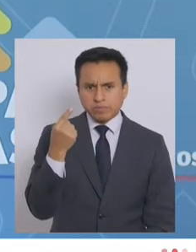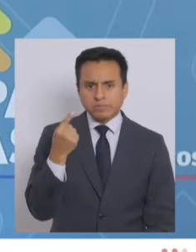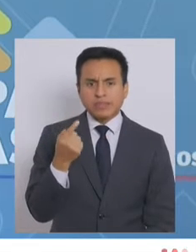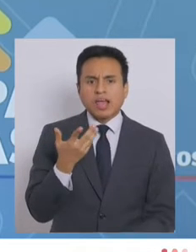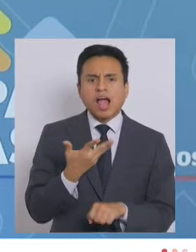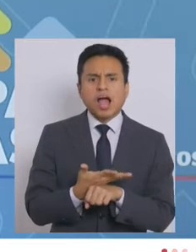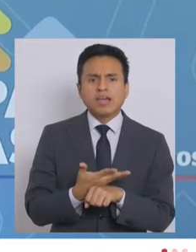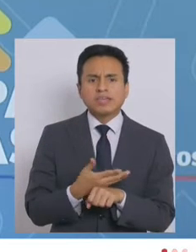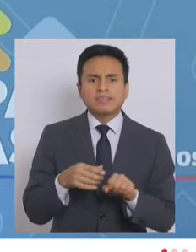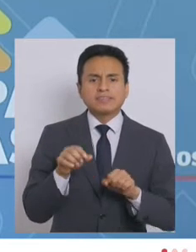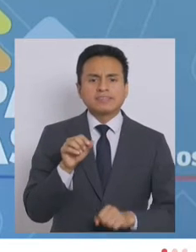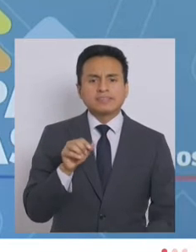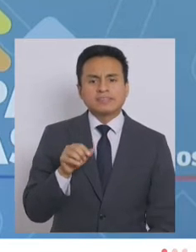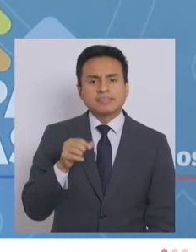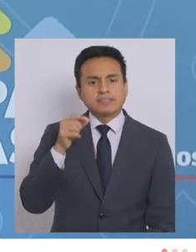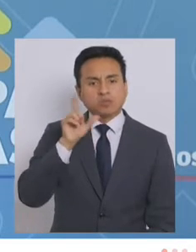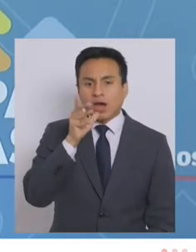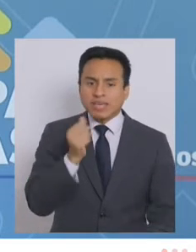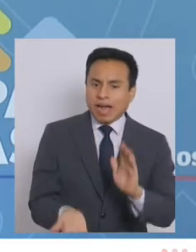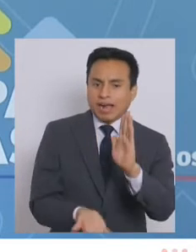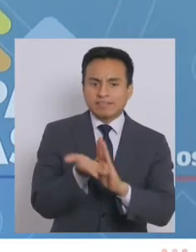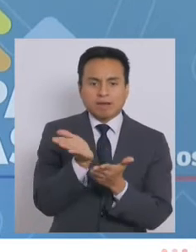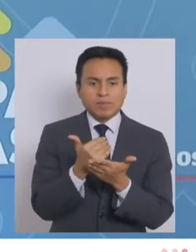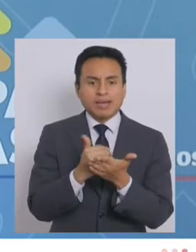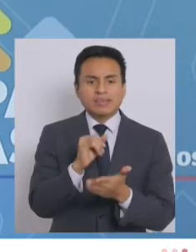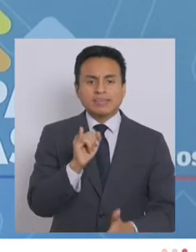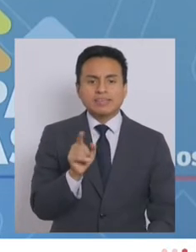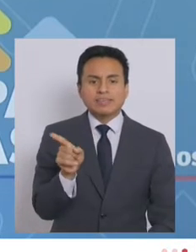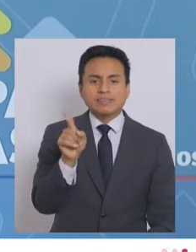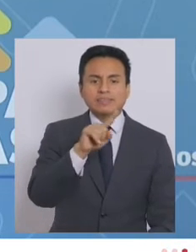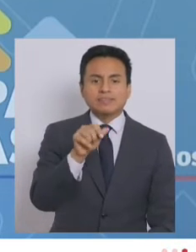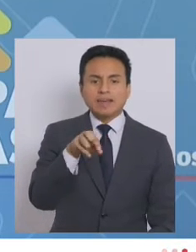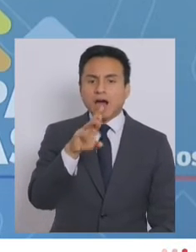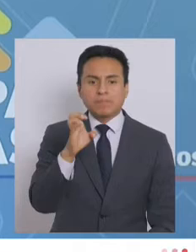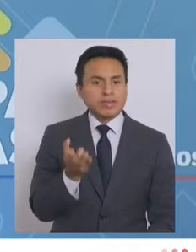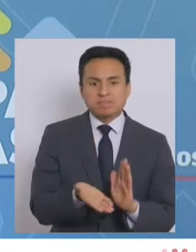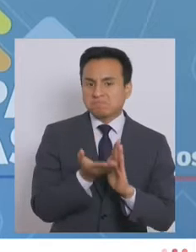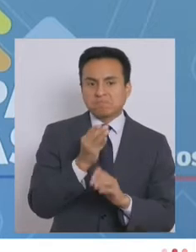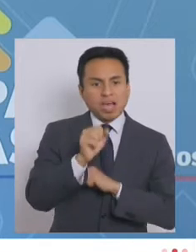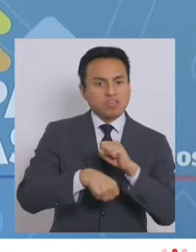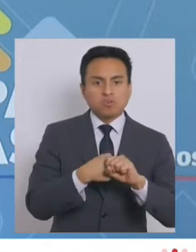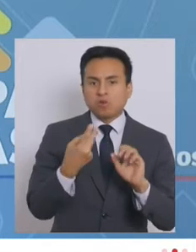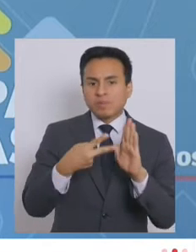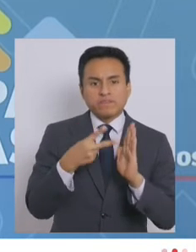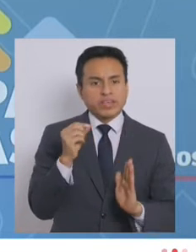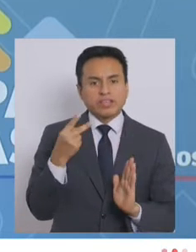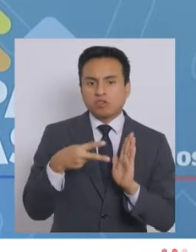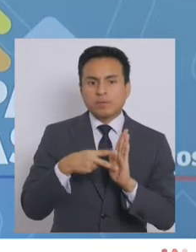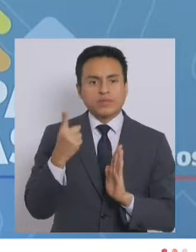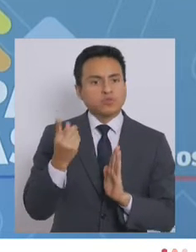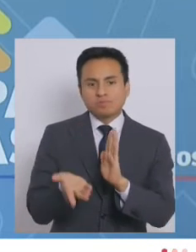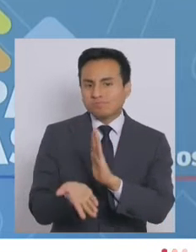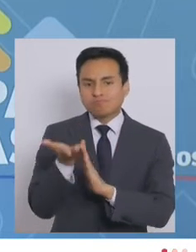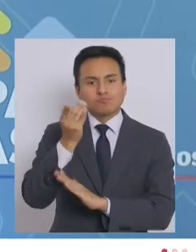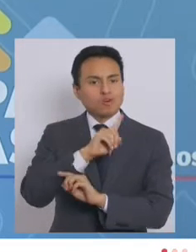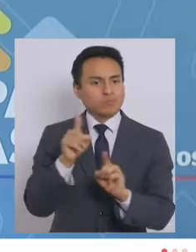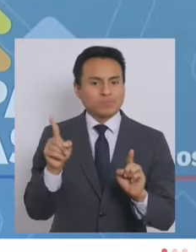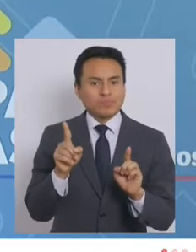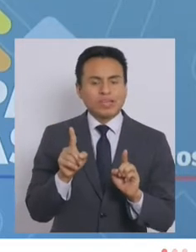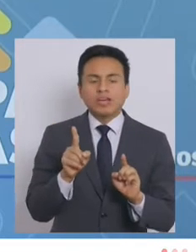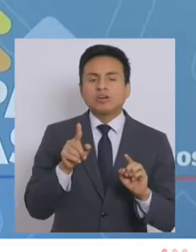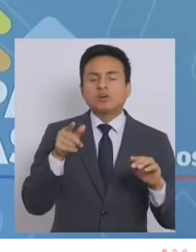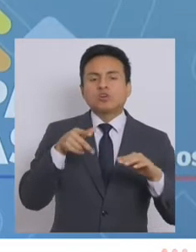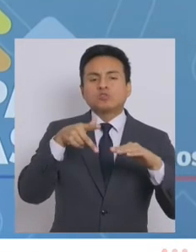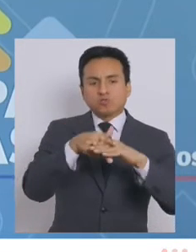quedan sin alza los planes de isapres para los años 2020 y 2021 se